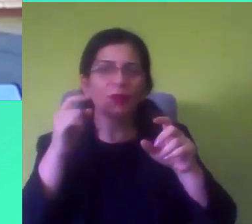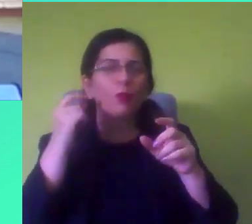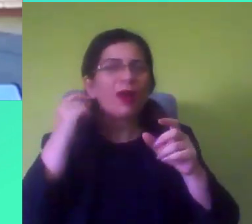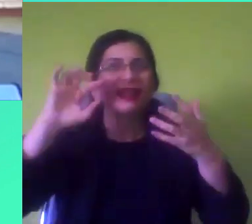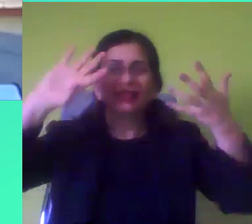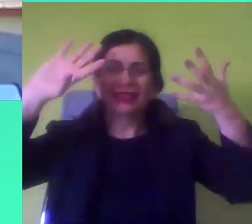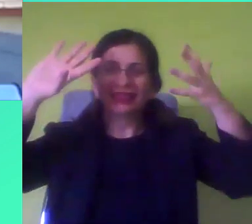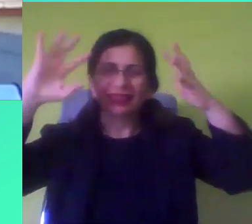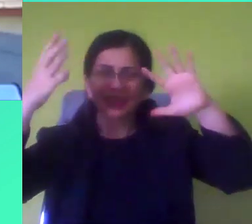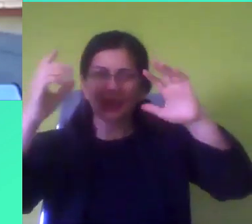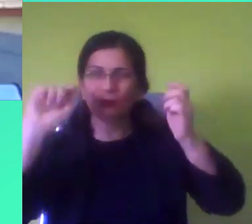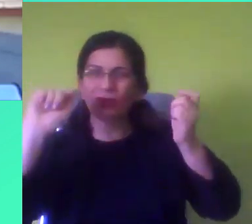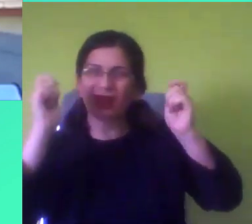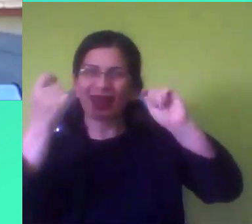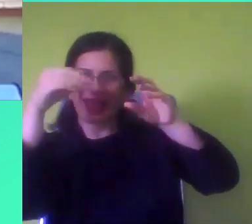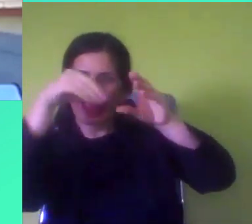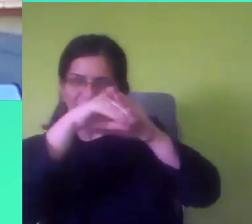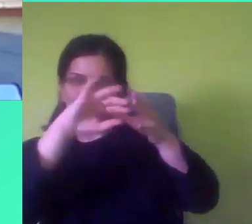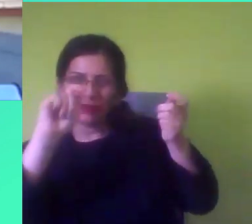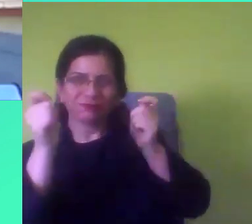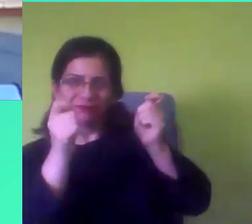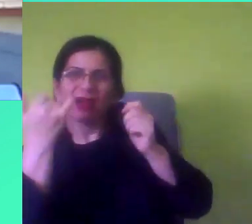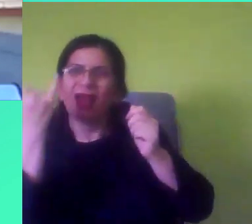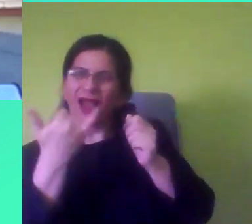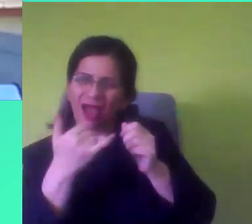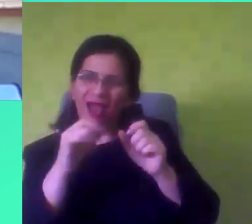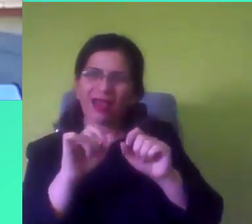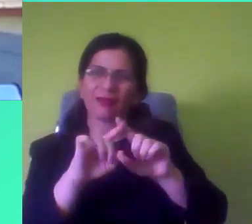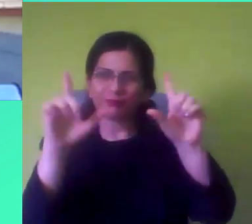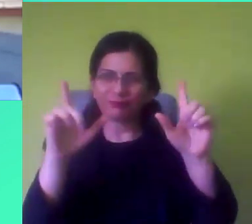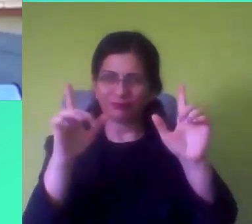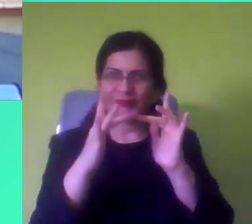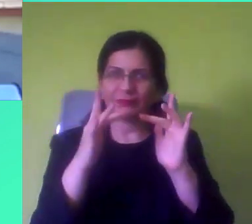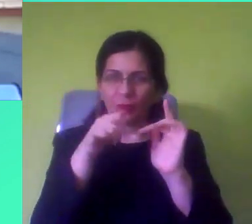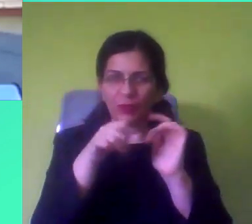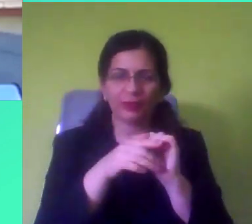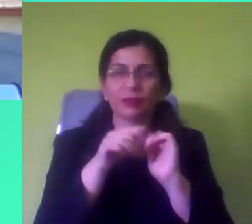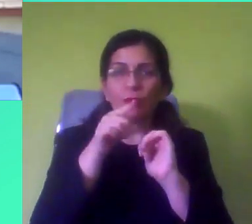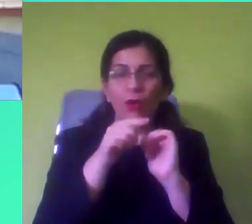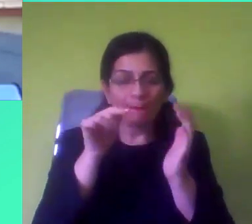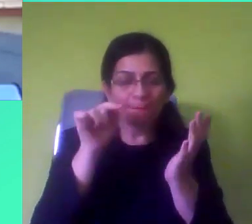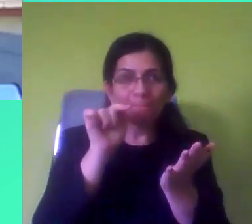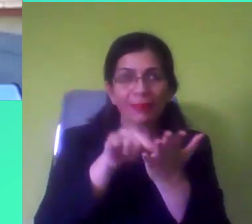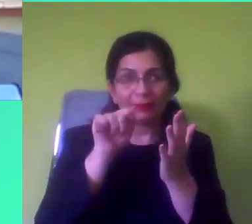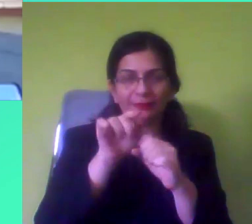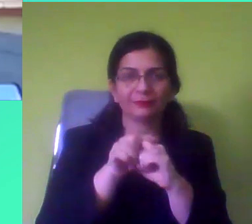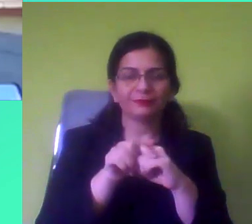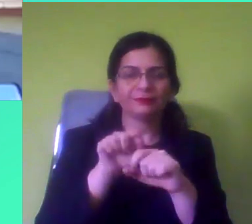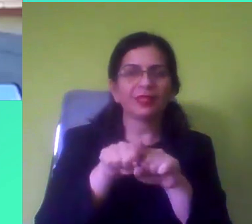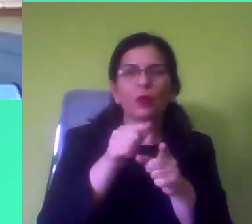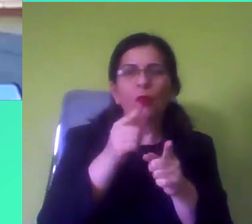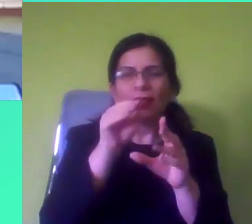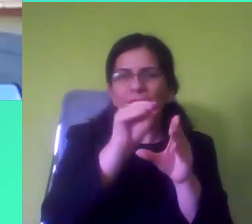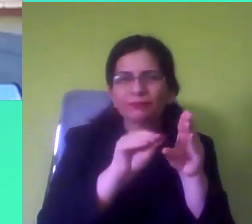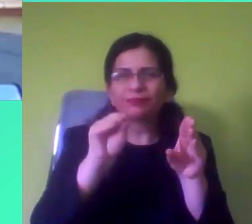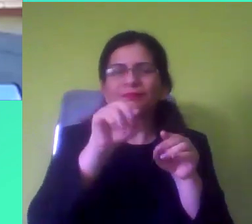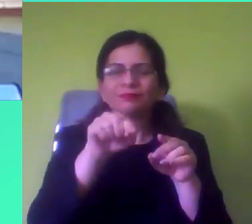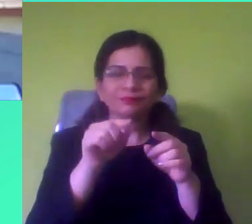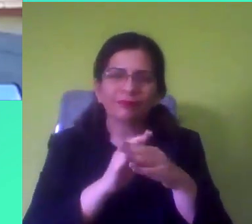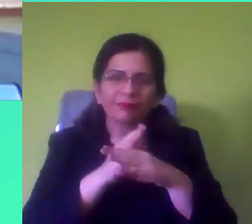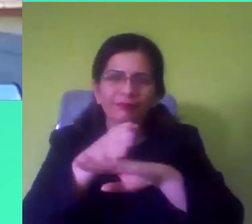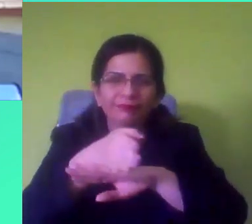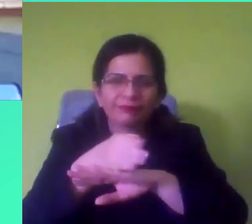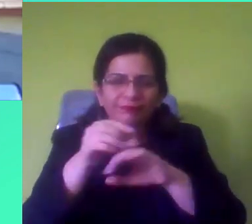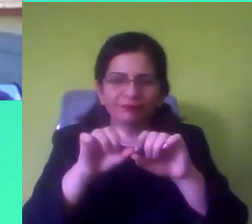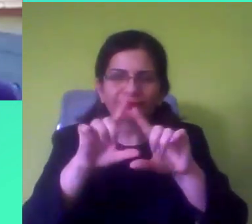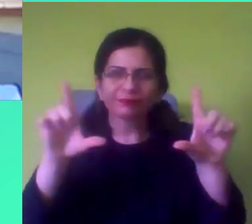y que está fuertemente basada en la página web, si ustedes hacen clic en donde dice aplicación, van a poder entrar